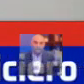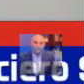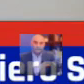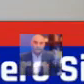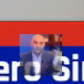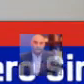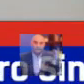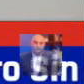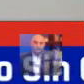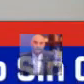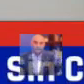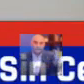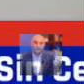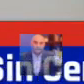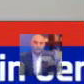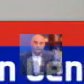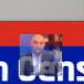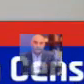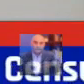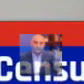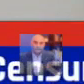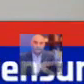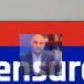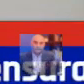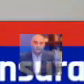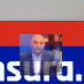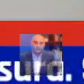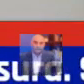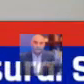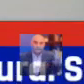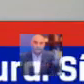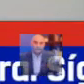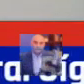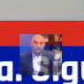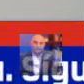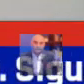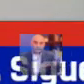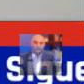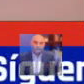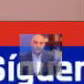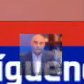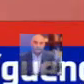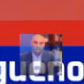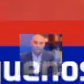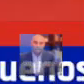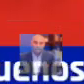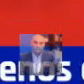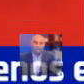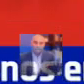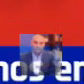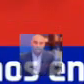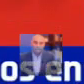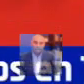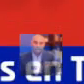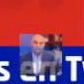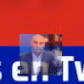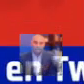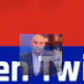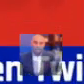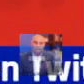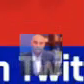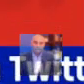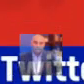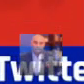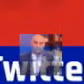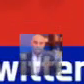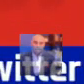escuchando a Manuel Pedrero, por ejemplo? ¿Por qué no estamos escuchando a Nancy Flores, de Contralínea,